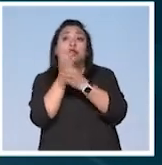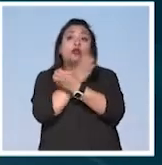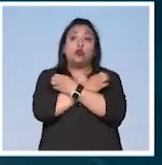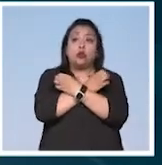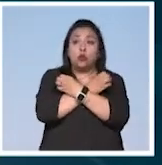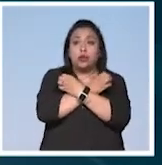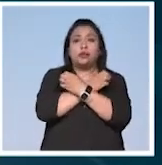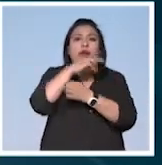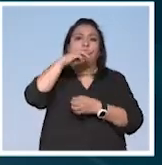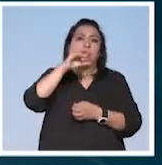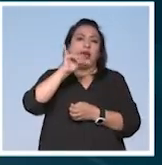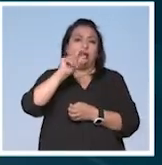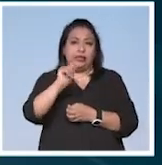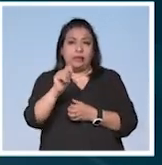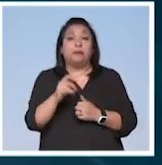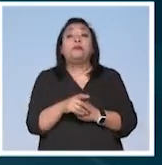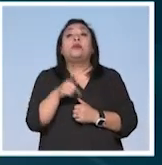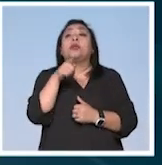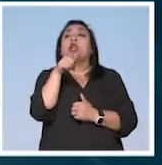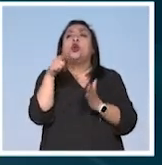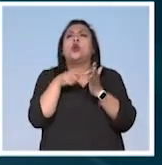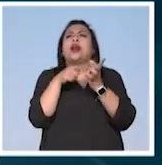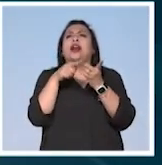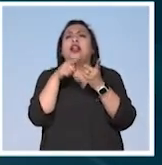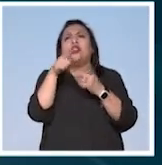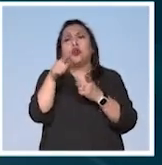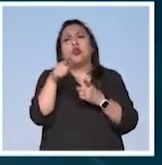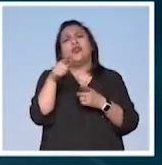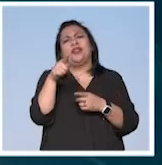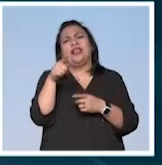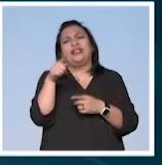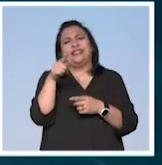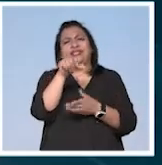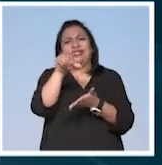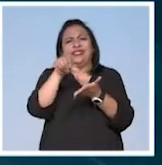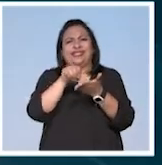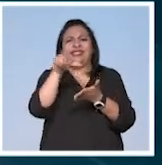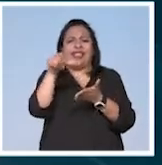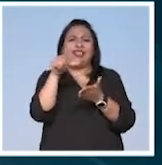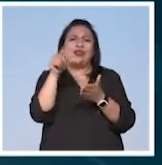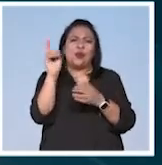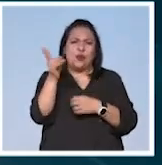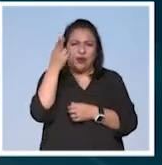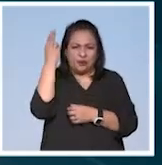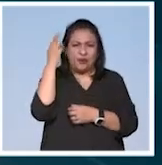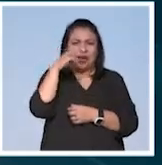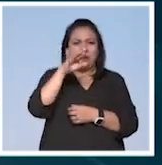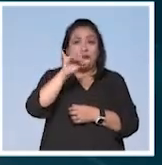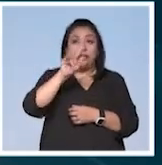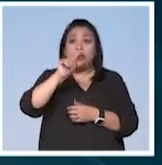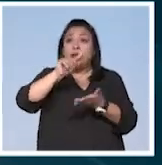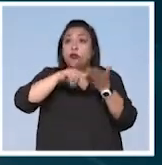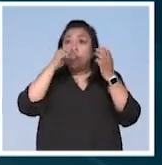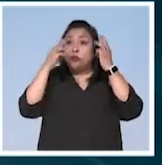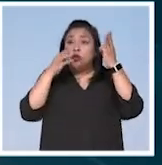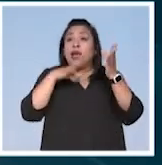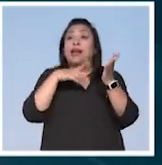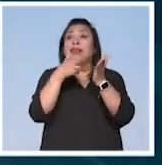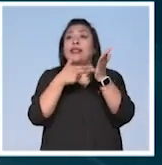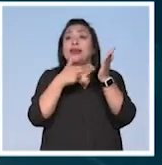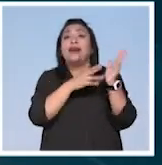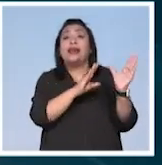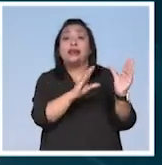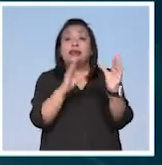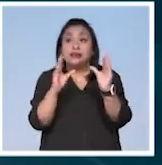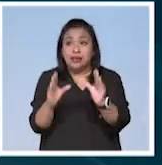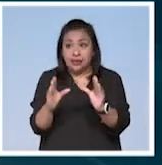educación del MIT. Ubicado en el corazón del campus del MIT, las instalaciones del museo cuentan con un taller de